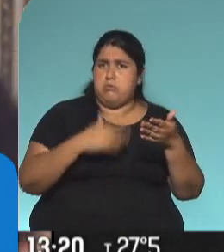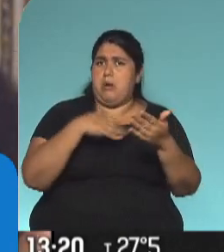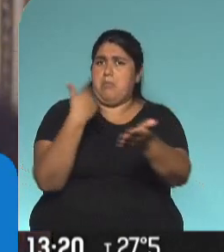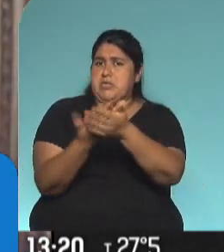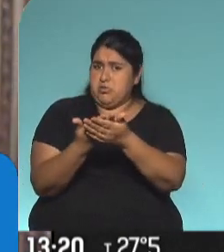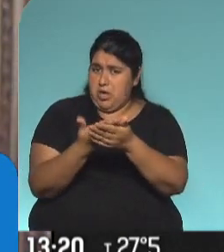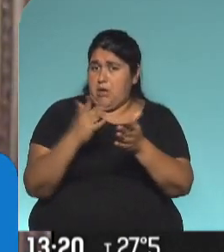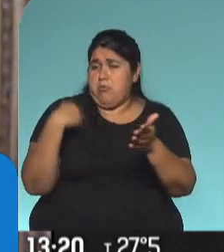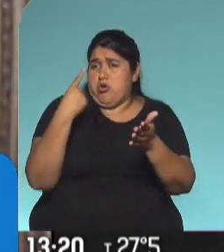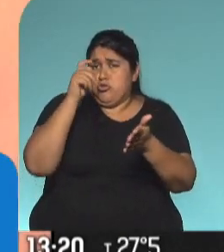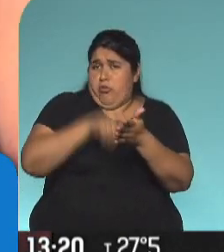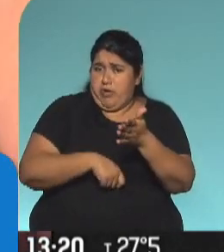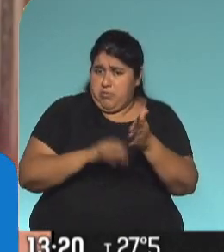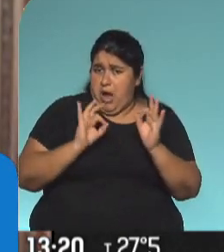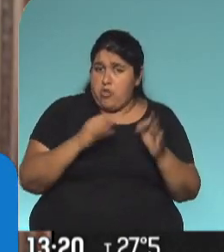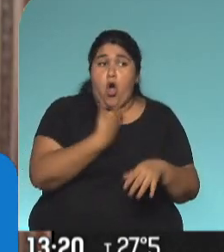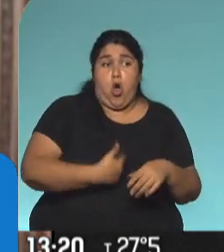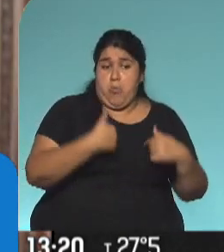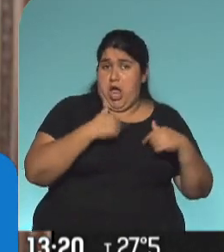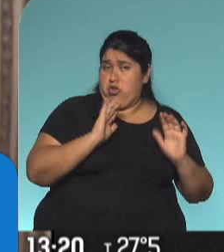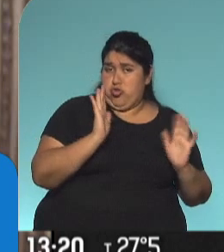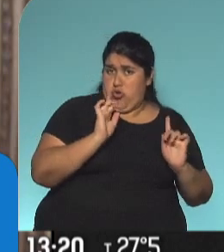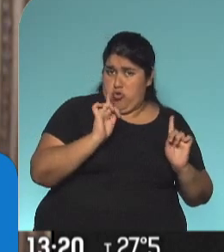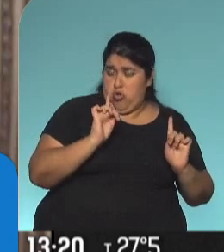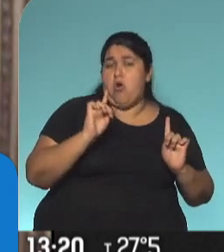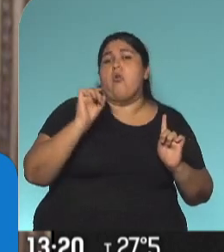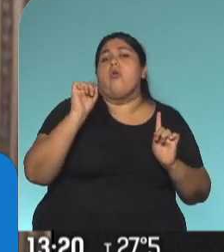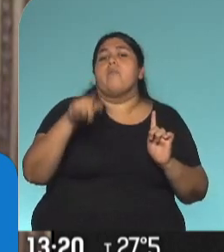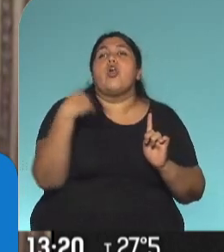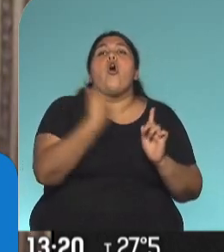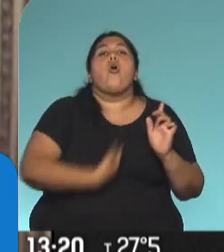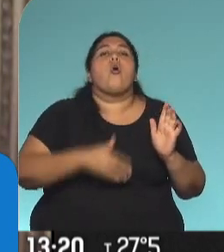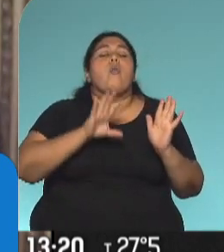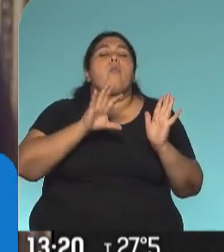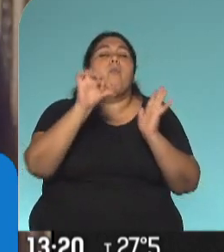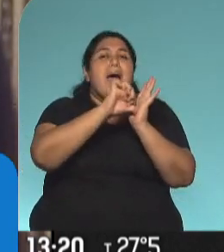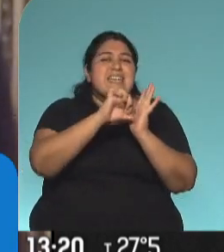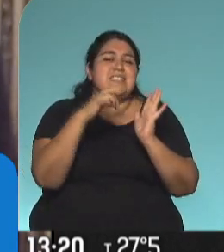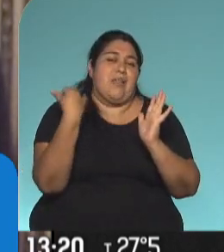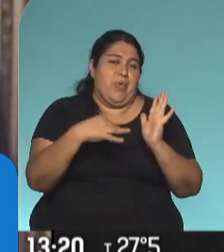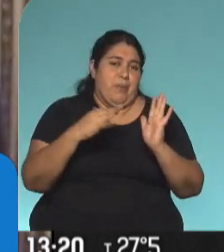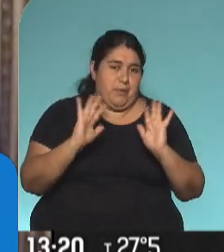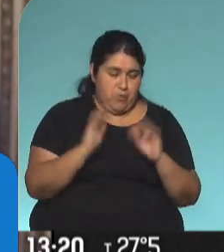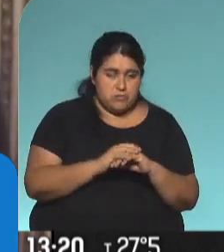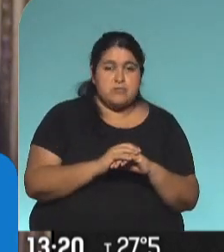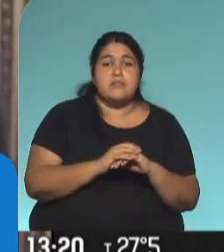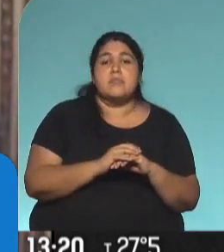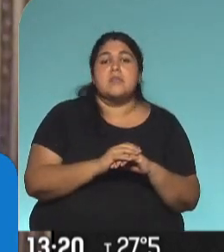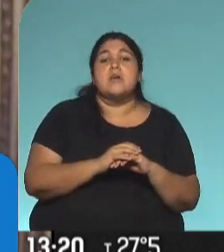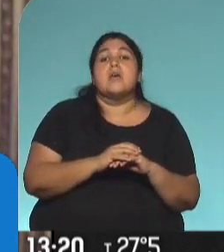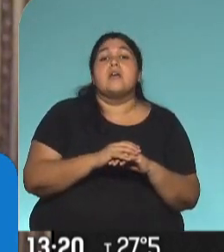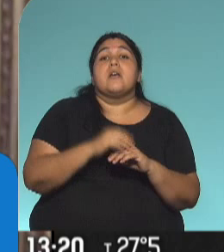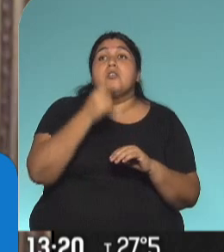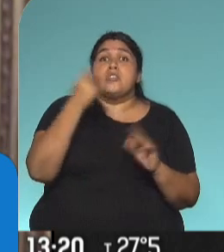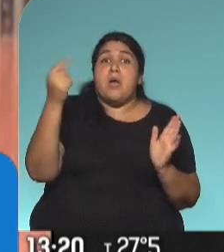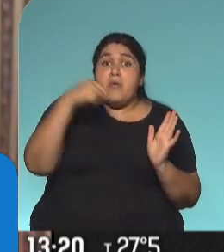poco, pero hemos firmado. No mi gobierno, pero tenemos obligaciones como Estado. Pero si viene como virreyes, por el mismo avión los regresamos.